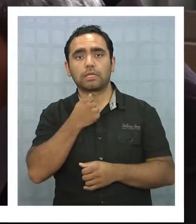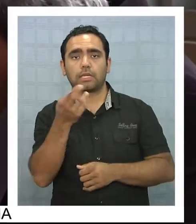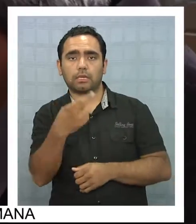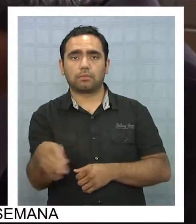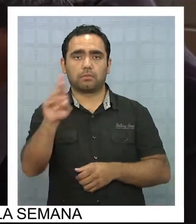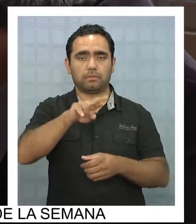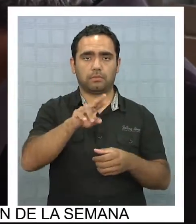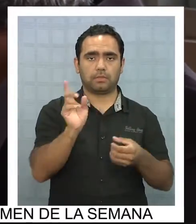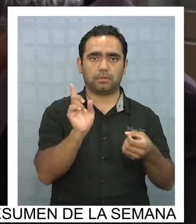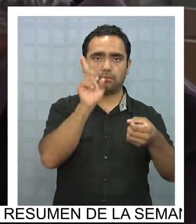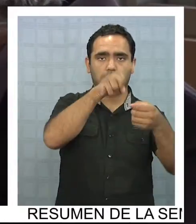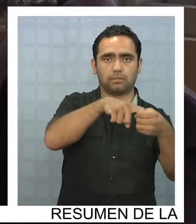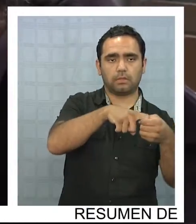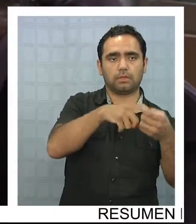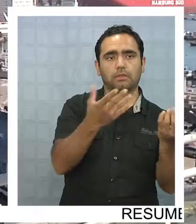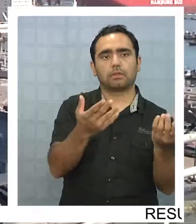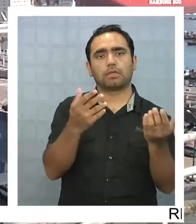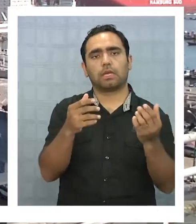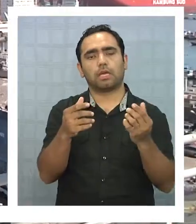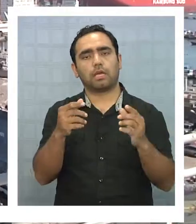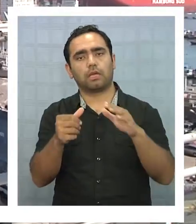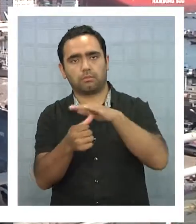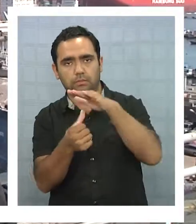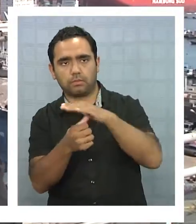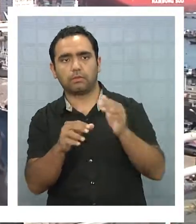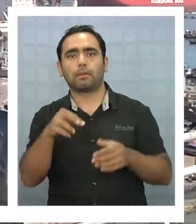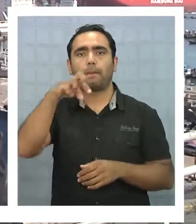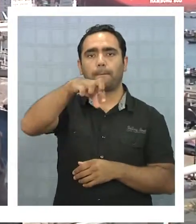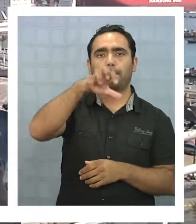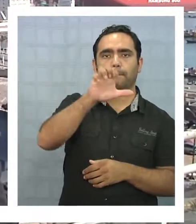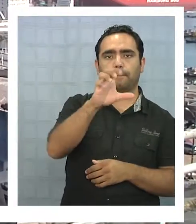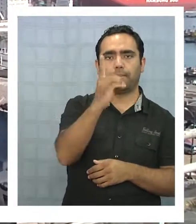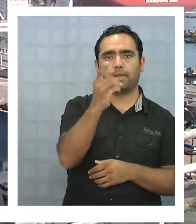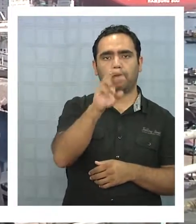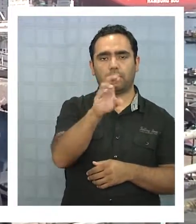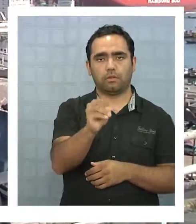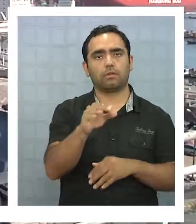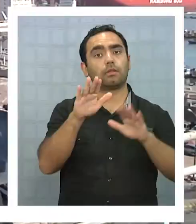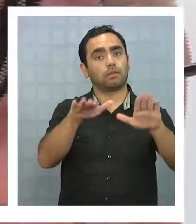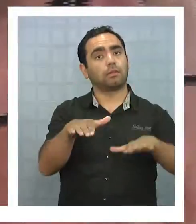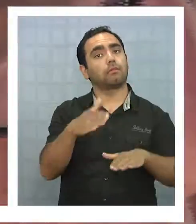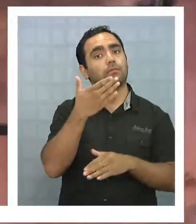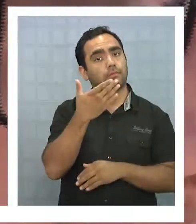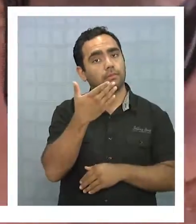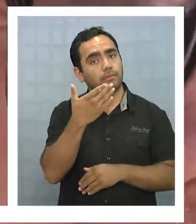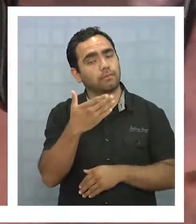Pedro Cisternas, edil que tampoco ha estado exento de algunas situaciones.